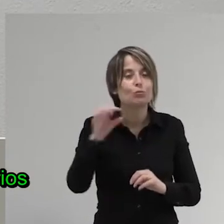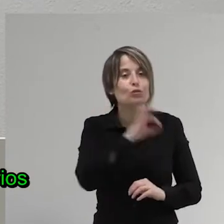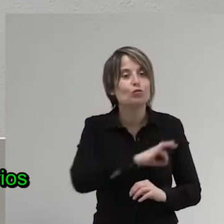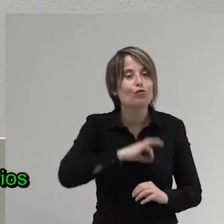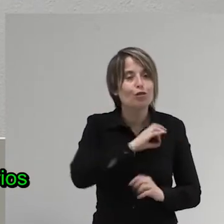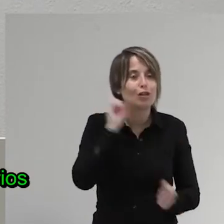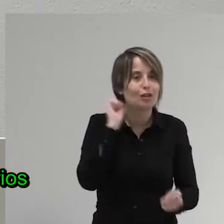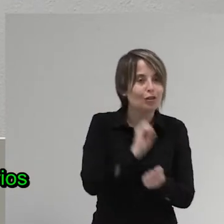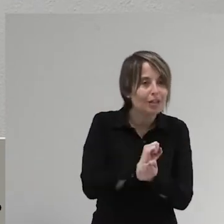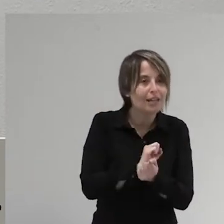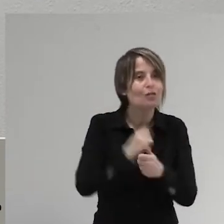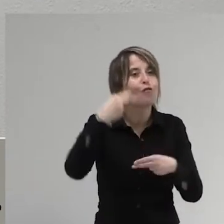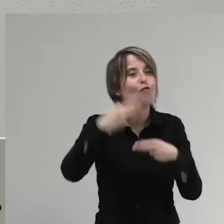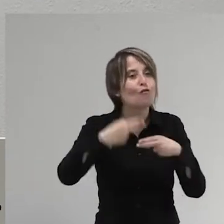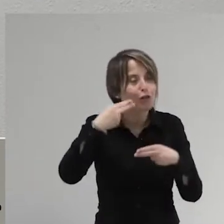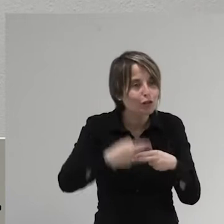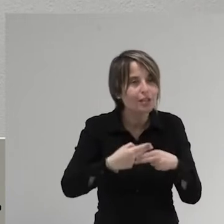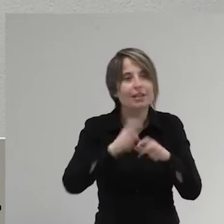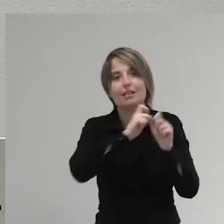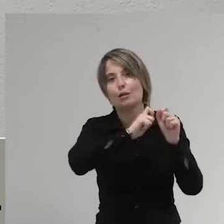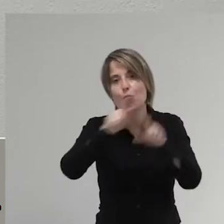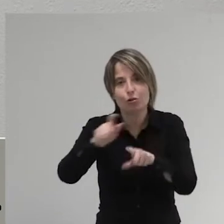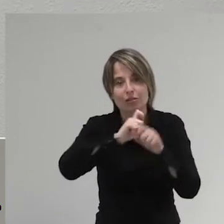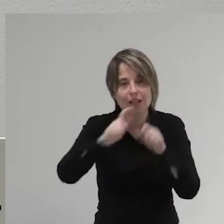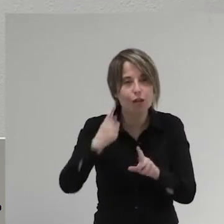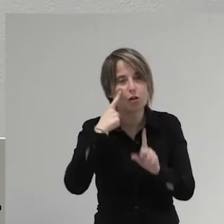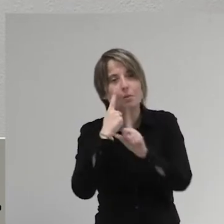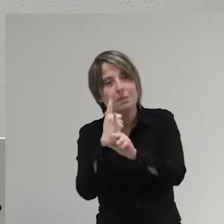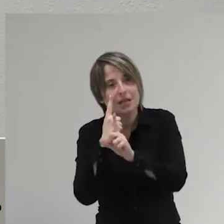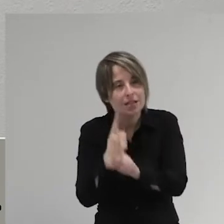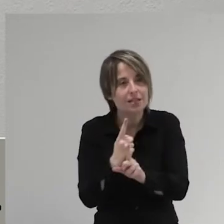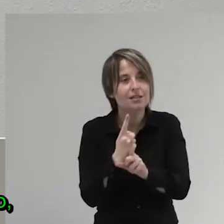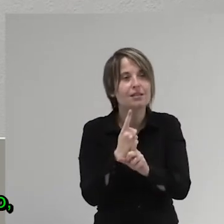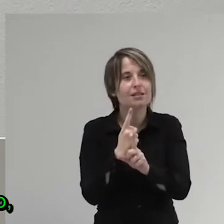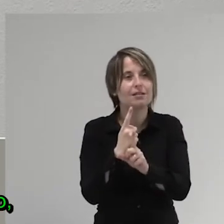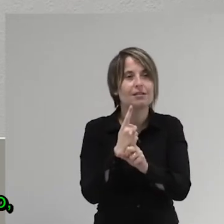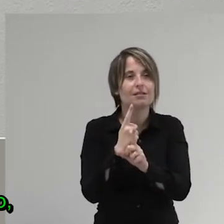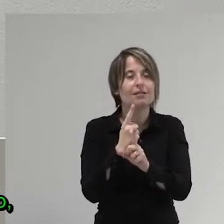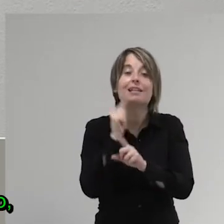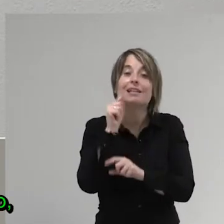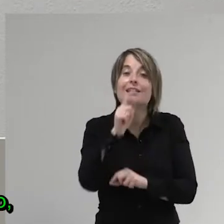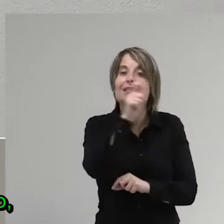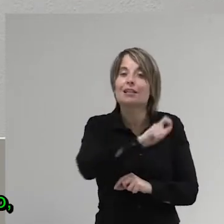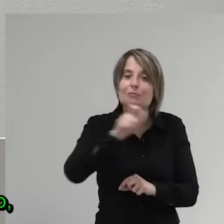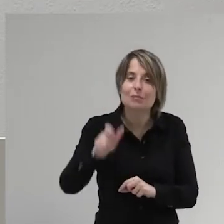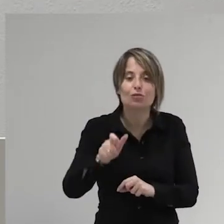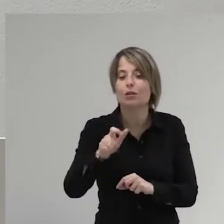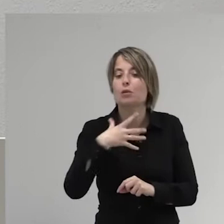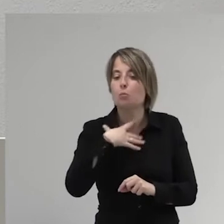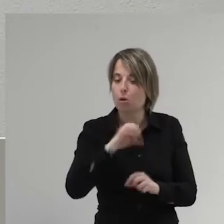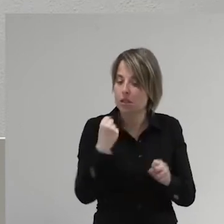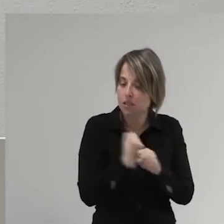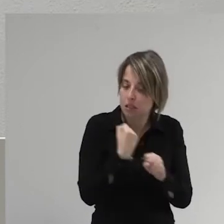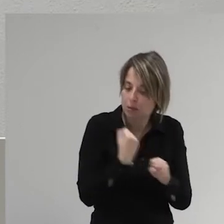de cárceles y de fronteras, en dispositivos de deportación, en tecnologías de vigilancia masiva. Esas personas podrían estar trabajando, podrían